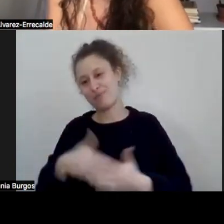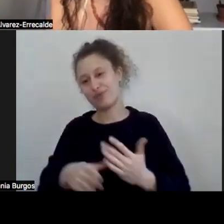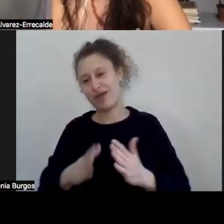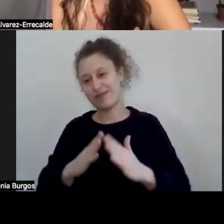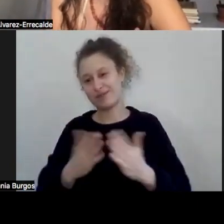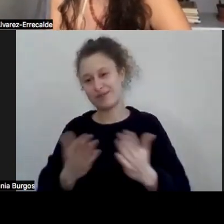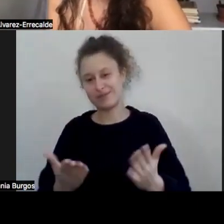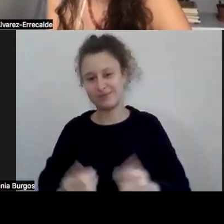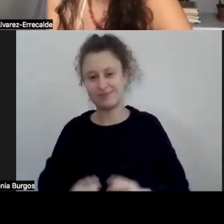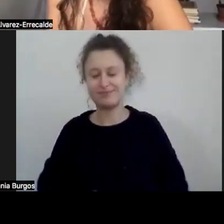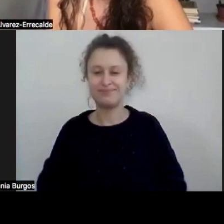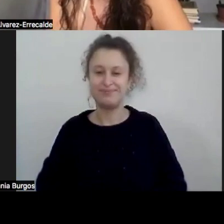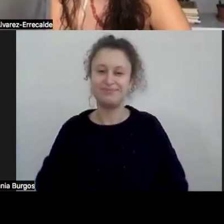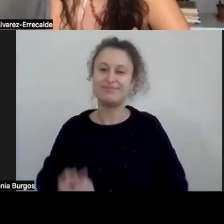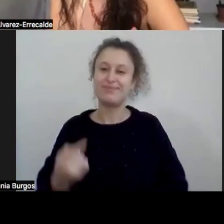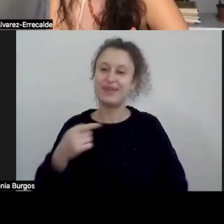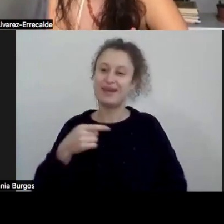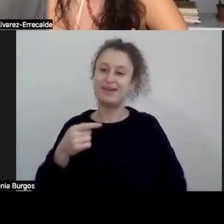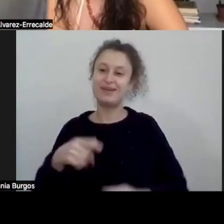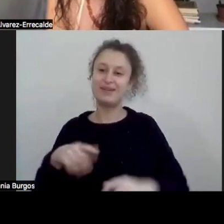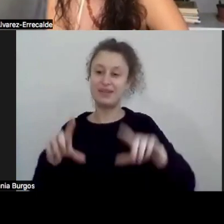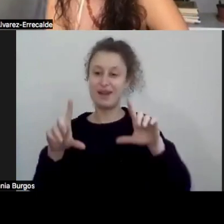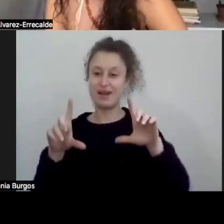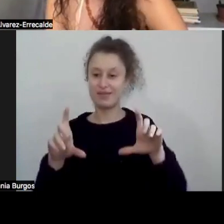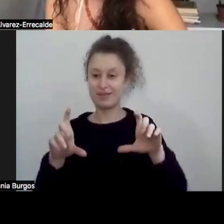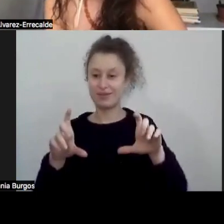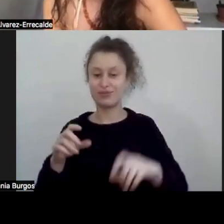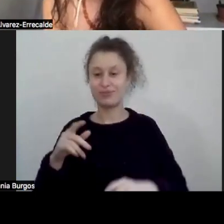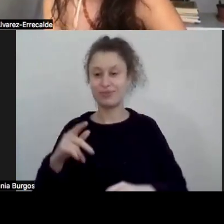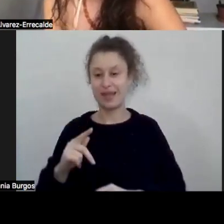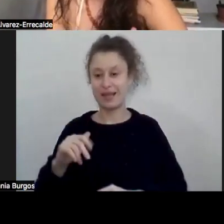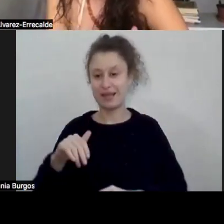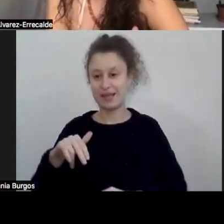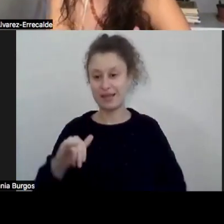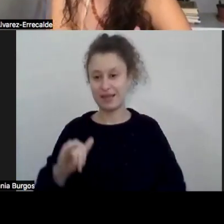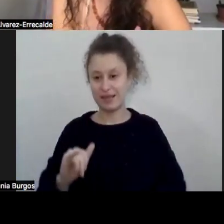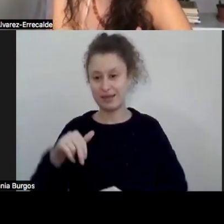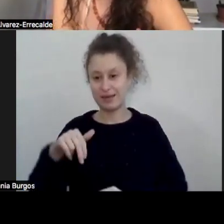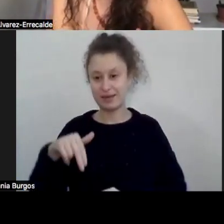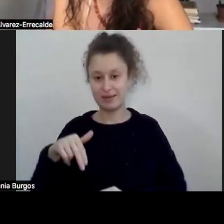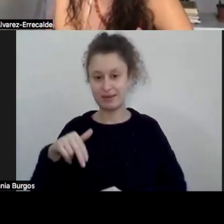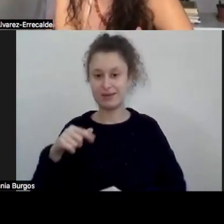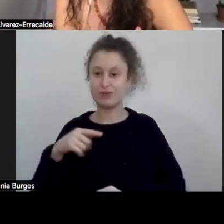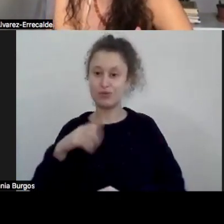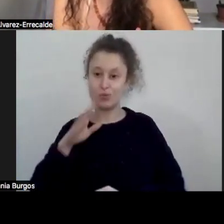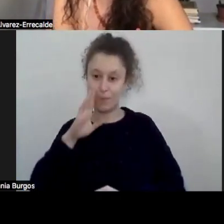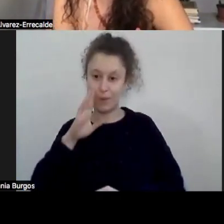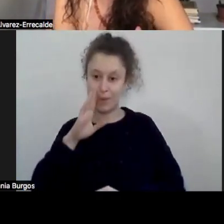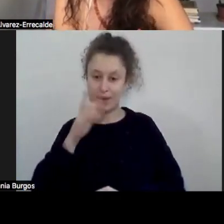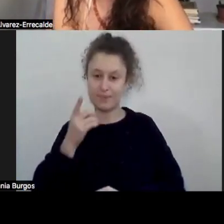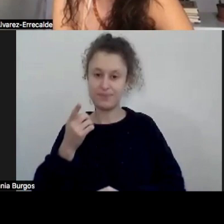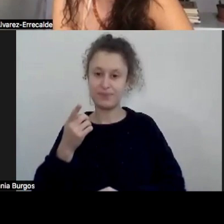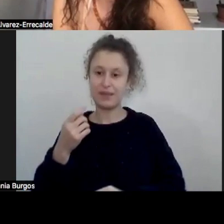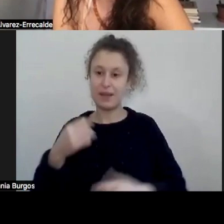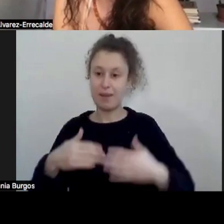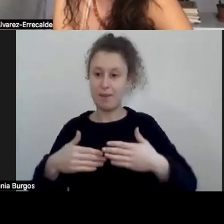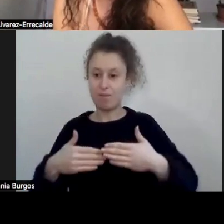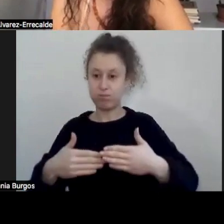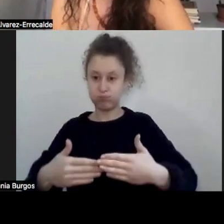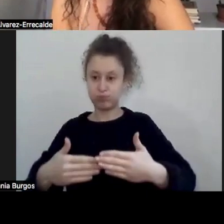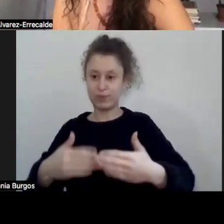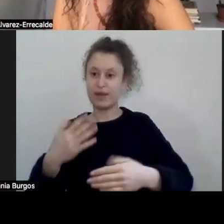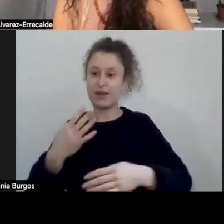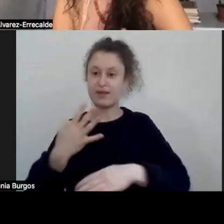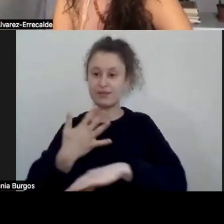Este retrato es de Kim y su mamá Esther, que en el momento que hice la foto estaba embarazada de 5 meses de